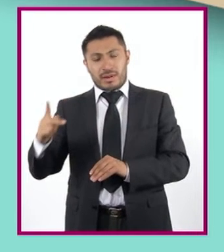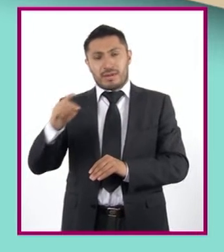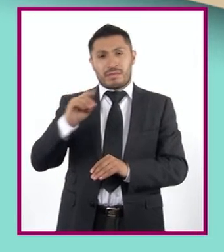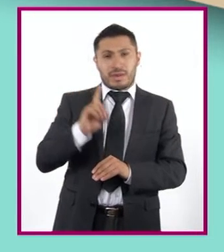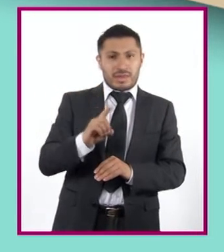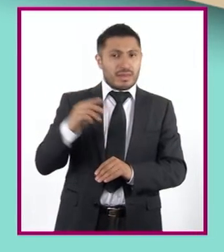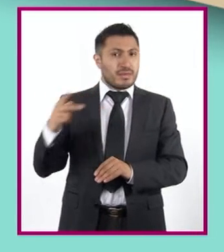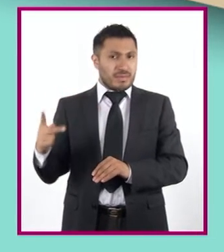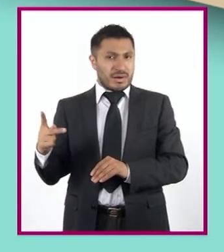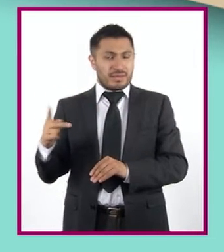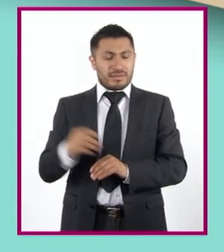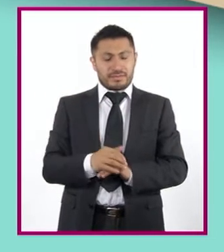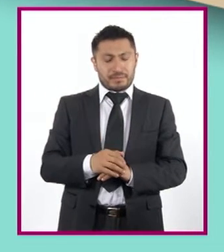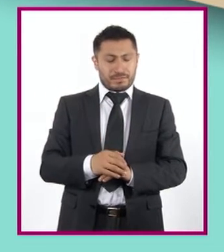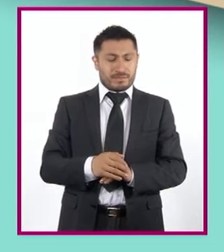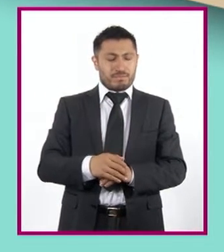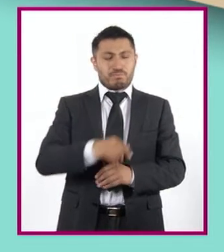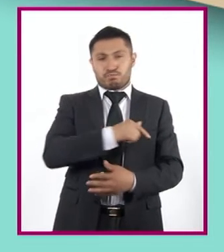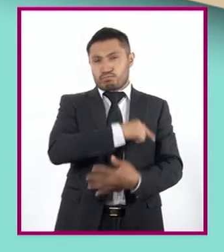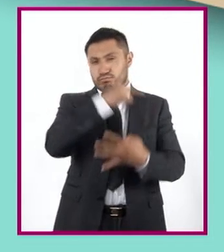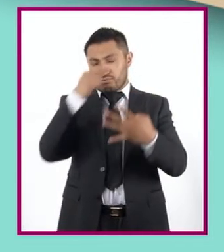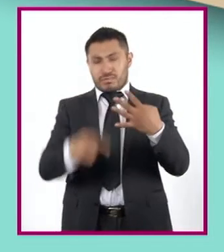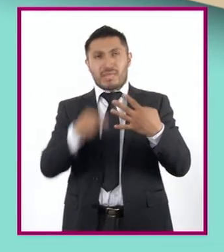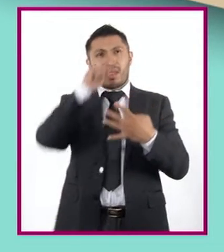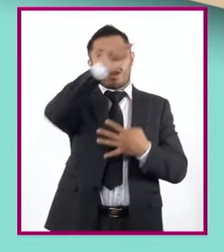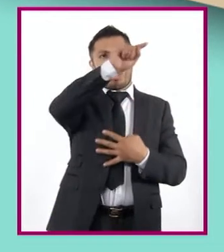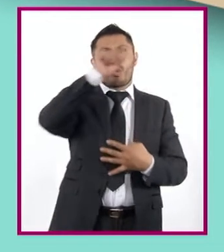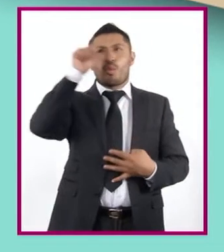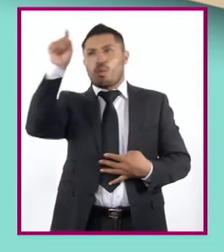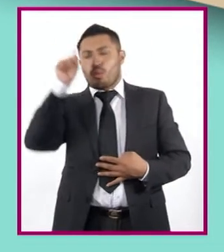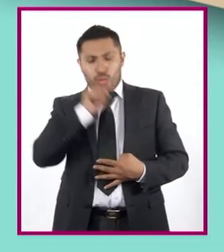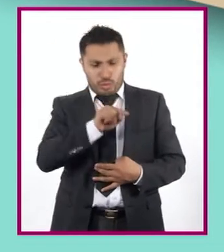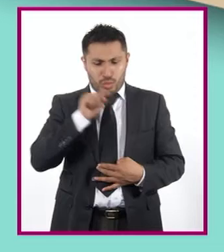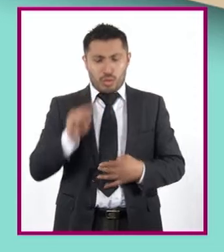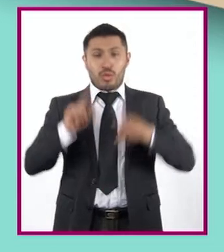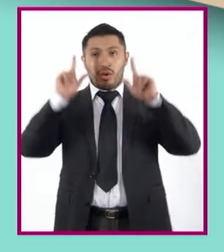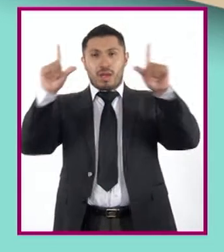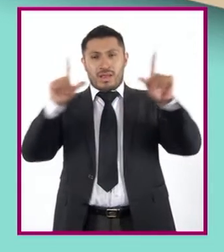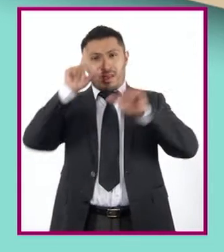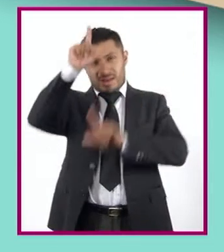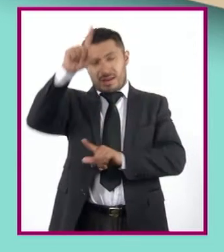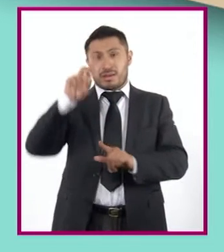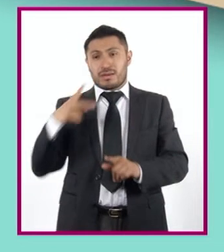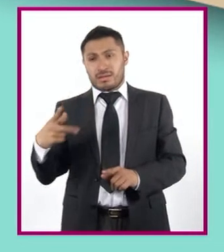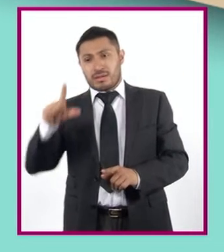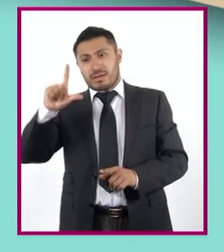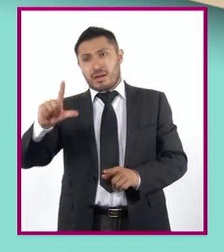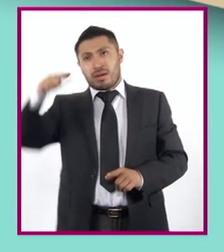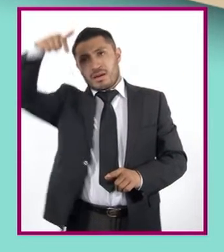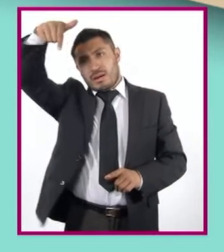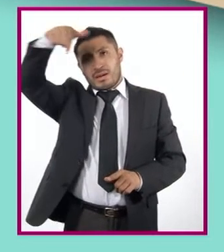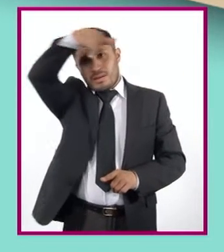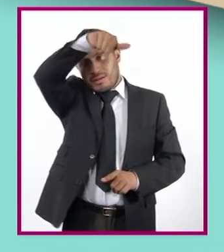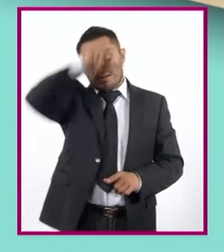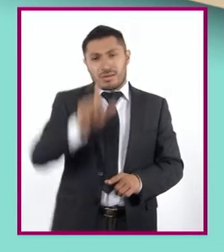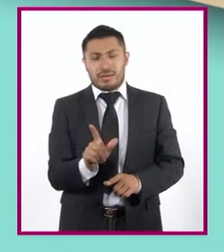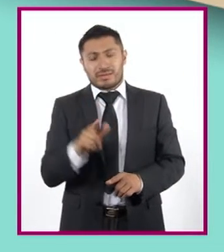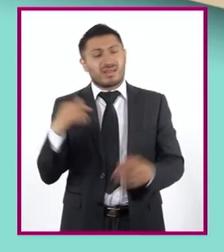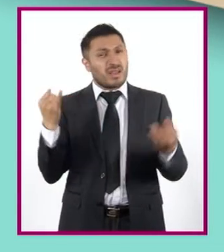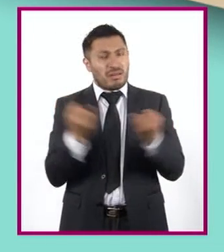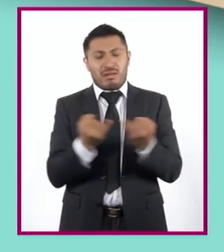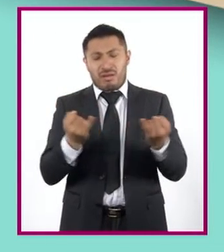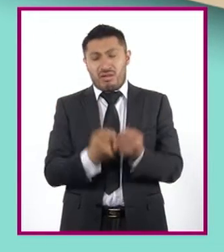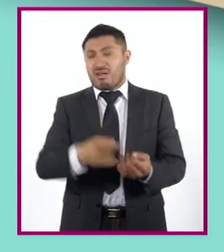D', en donde sus vértices, lados y ángulos son homólogos, es decir,